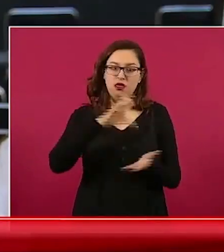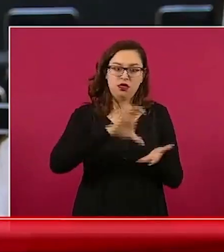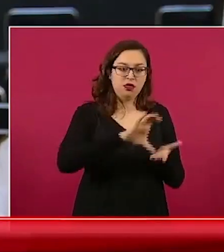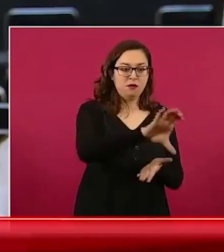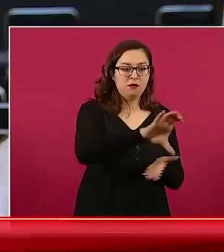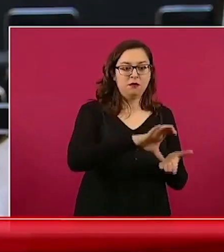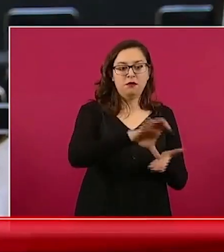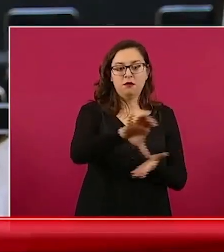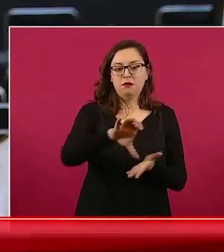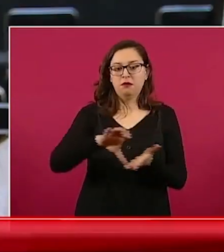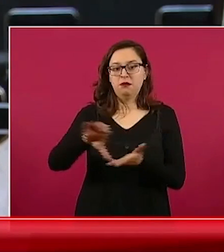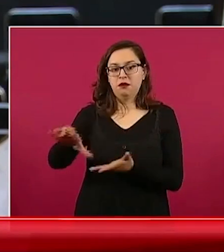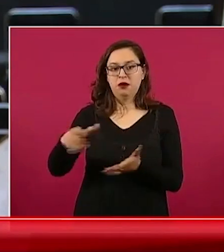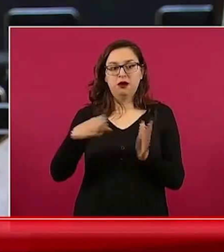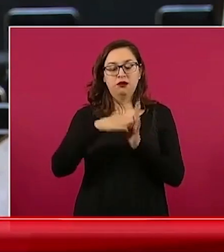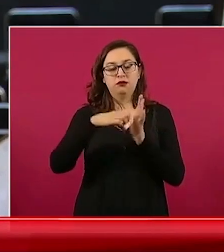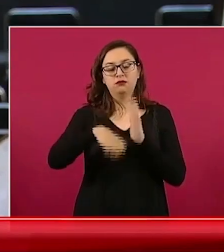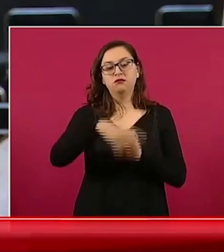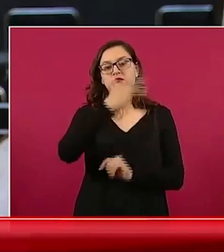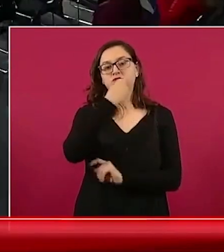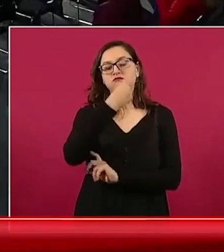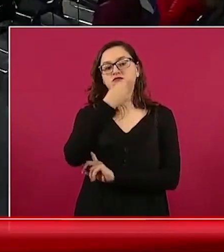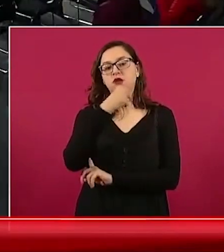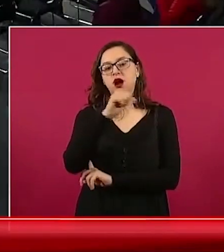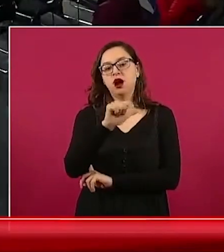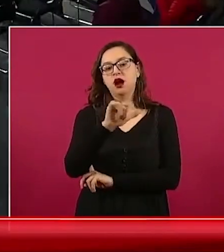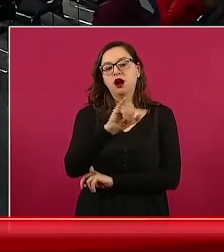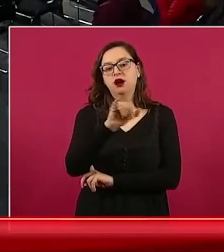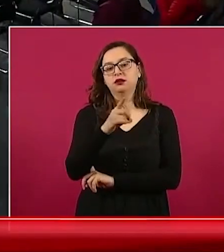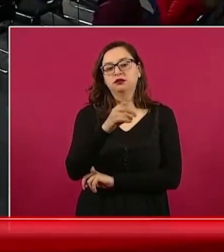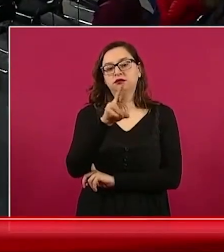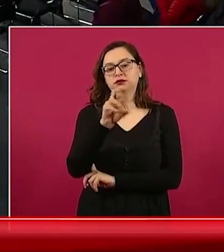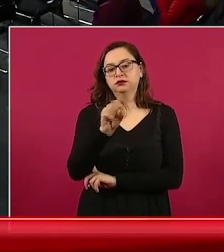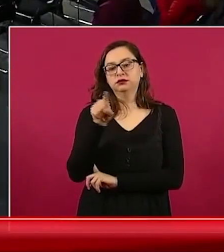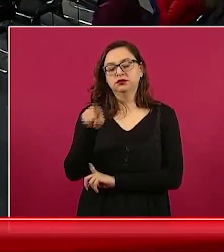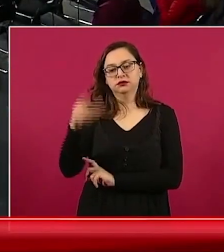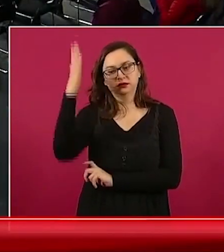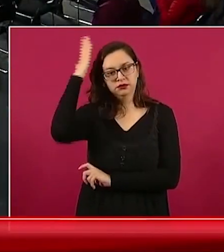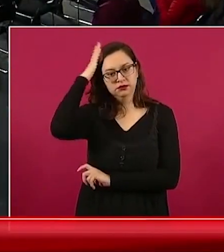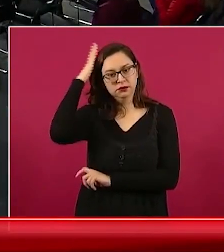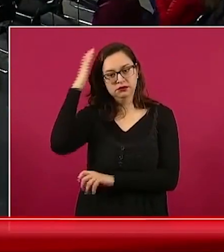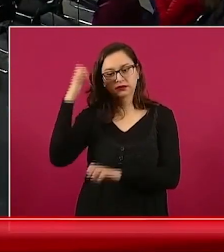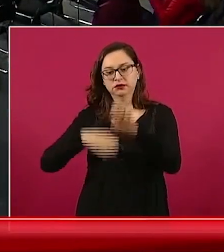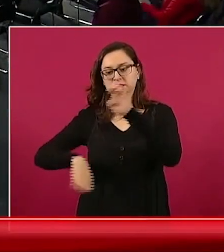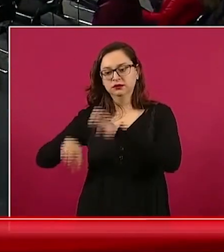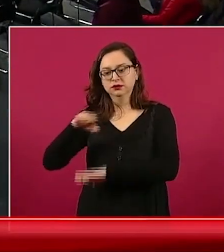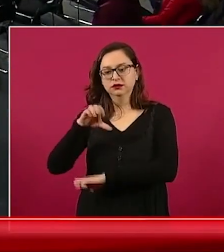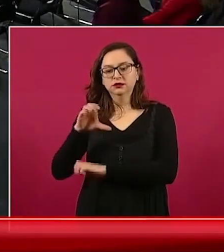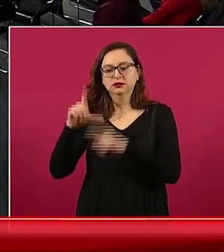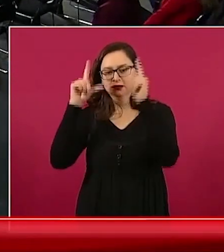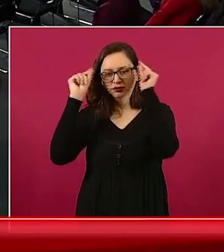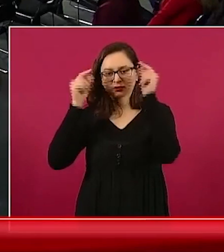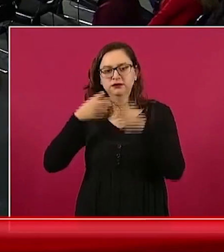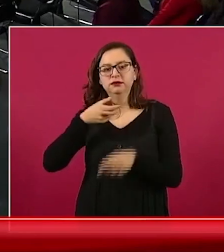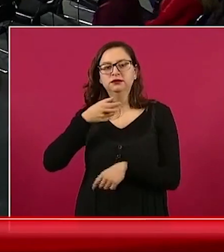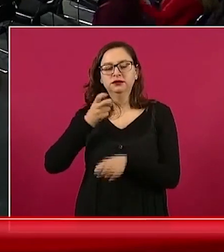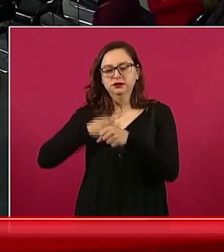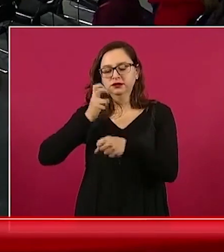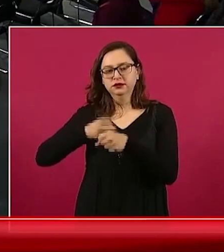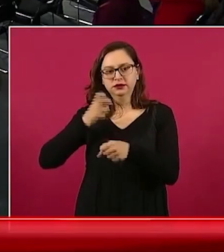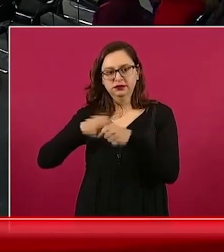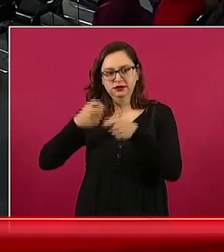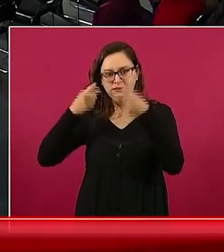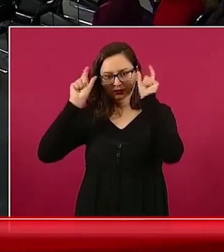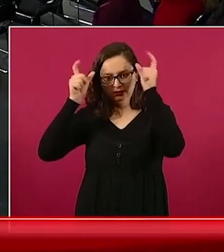Grupo Legarri, quien no hace mucho tiempo era un gerente en el Corona, se volvió millonario y es dueño de